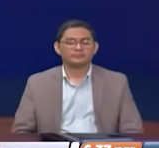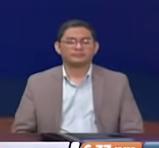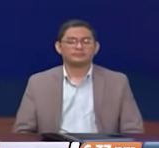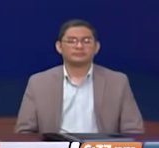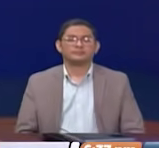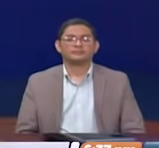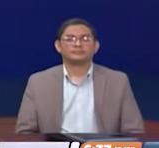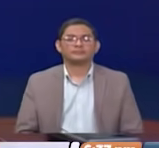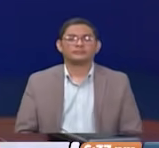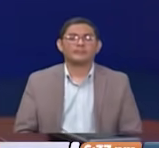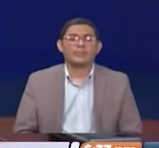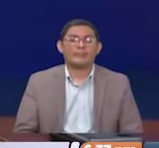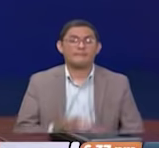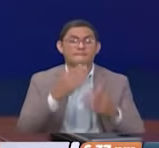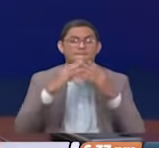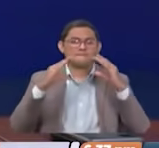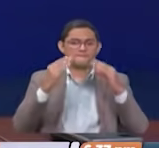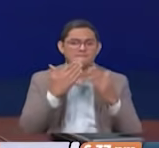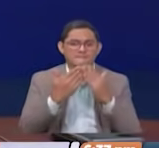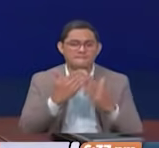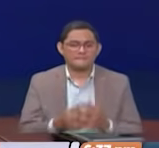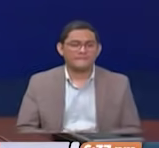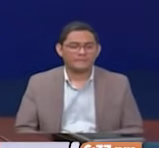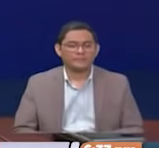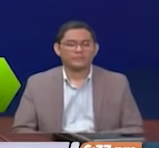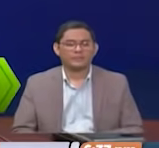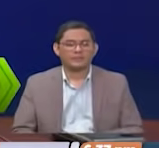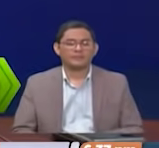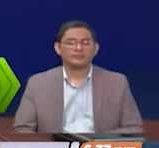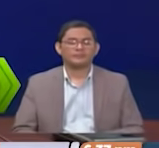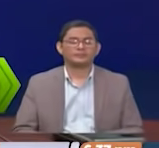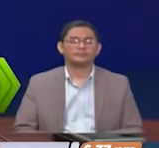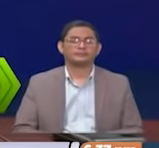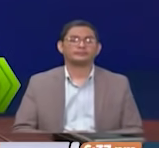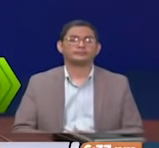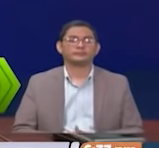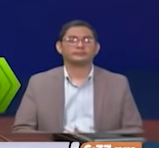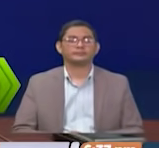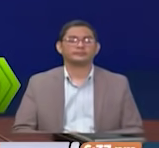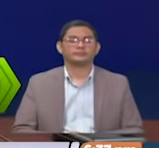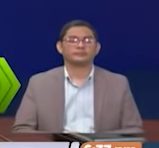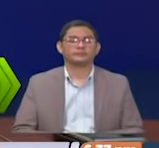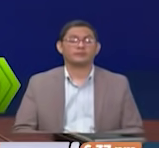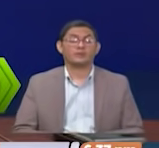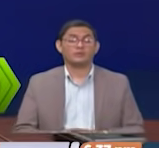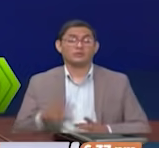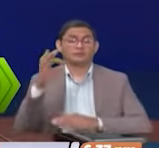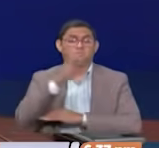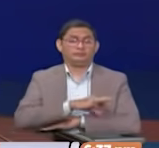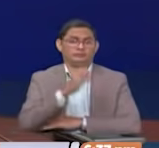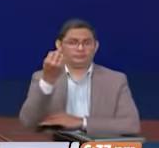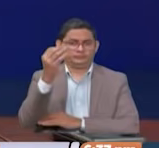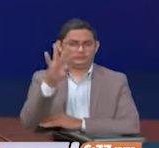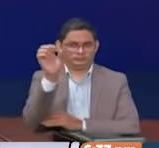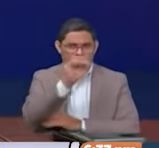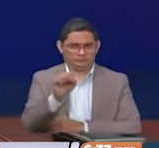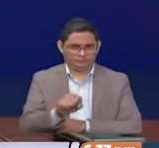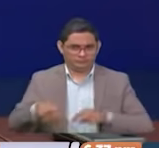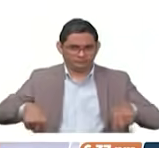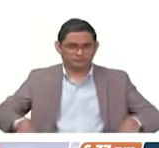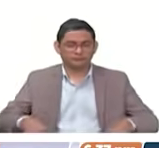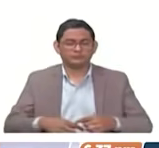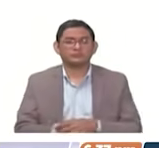buenas tardes señor ministro muchas gracias el día de hoy 14 de septiembre del 2021